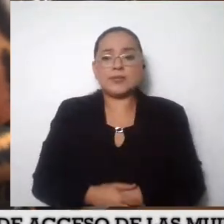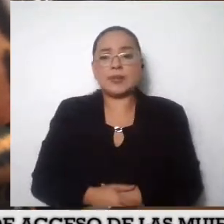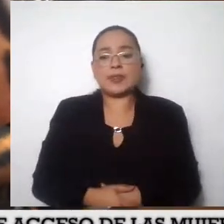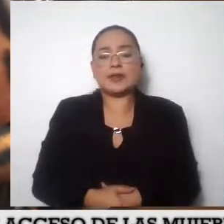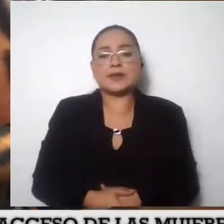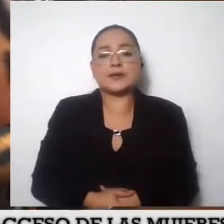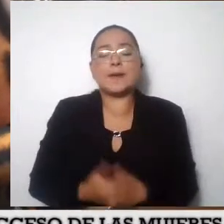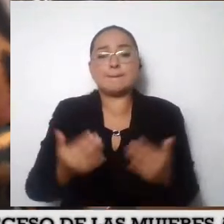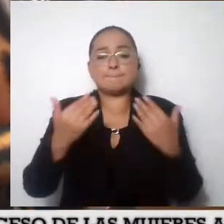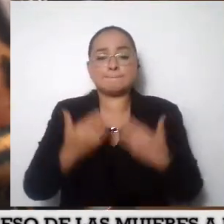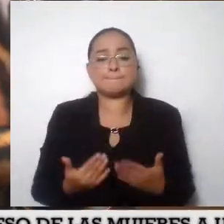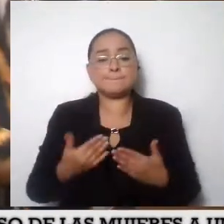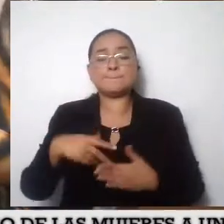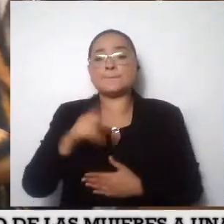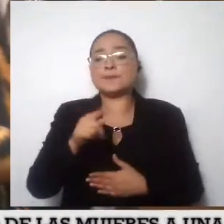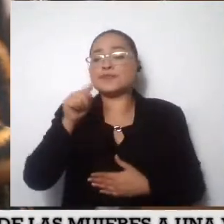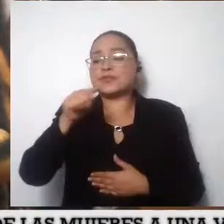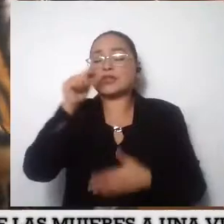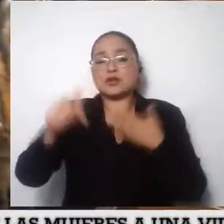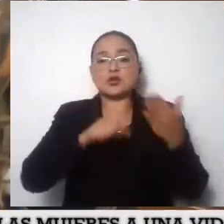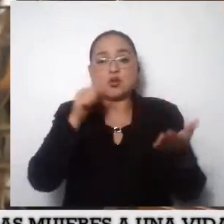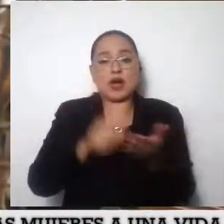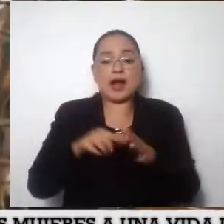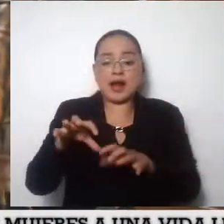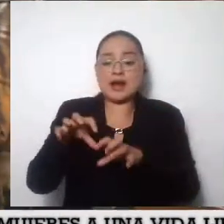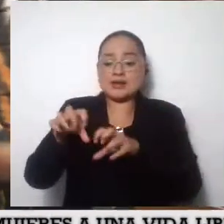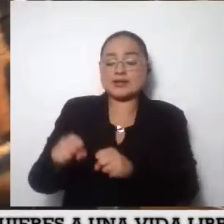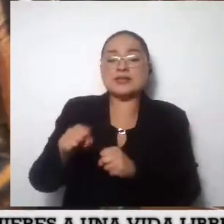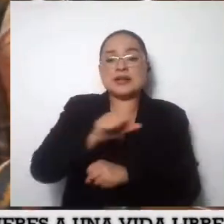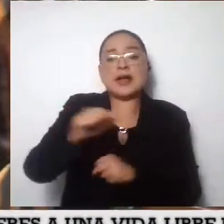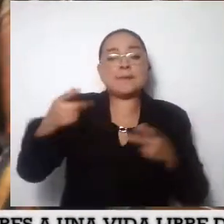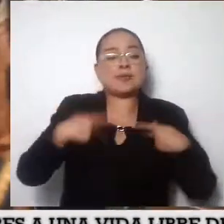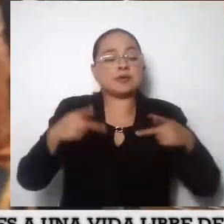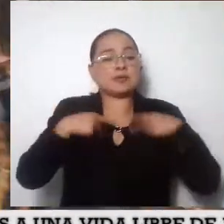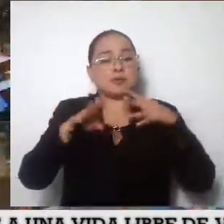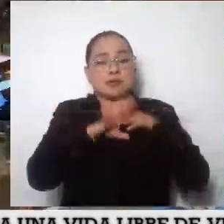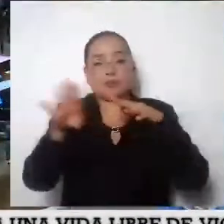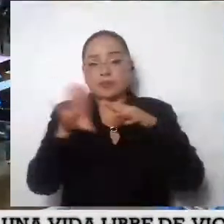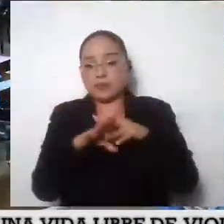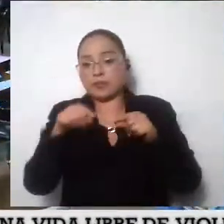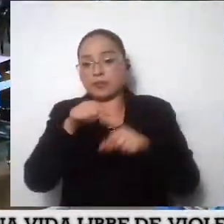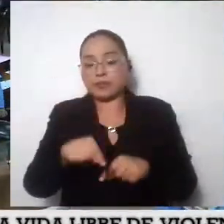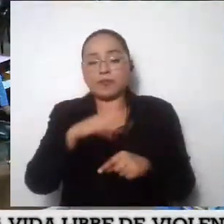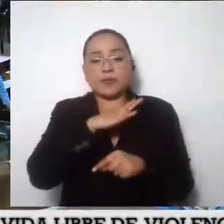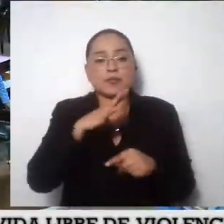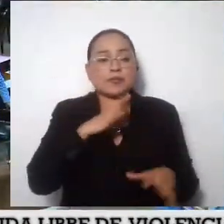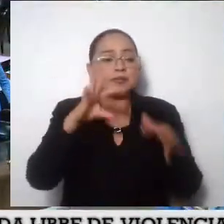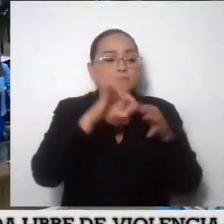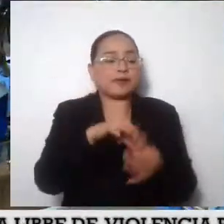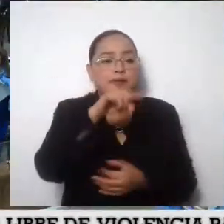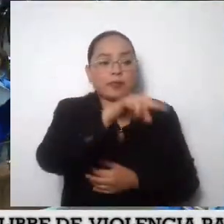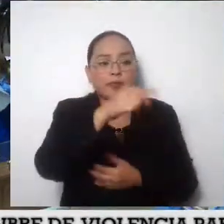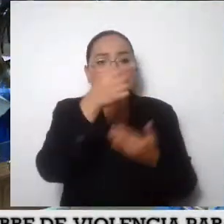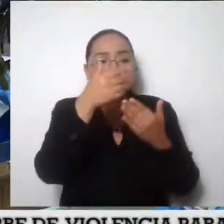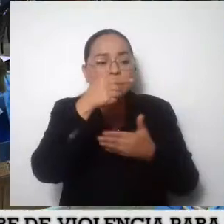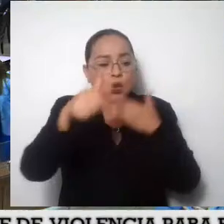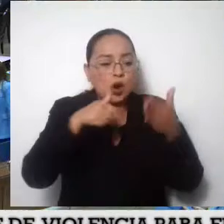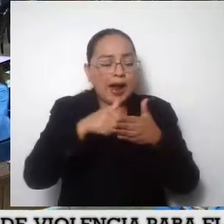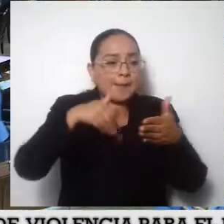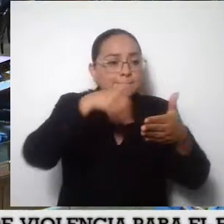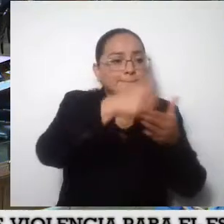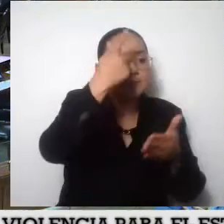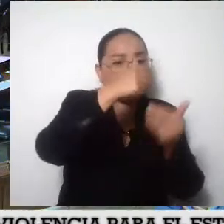Sin embargo, los centros de detención en donde retienen a los migrantes indocumentados que son detenidos carecen de los servicios necesarios para